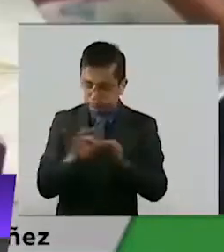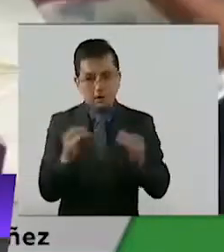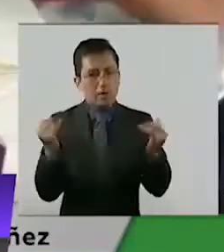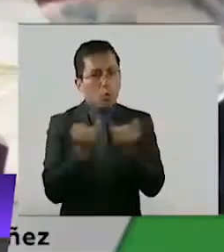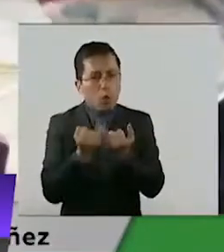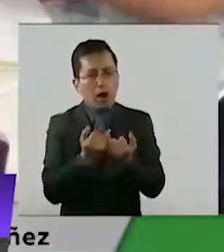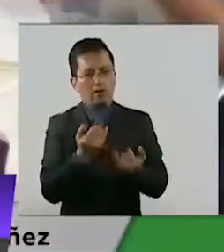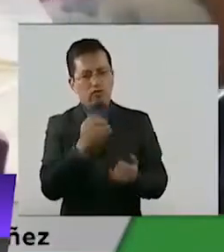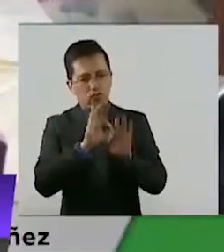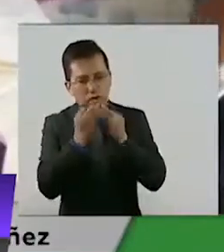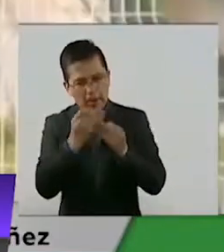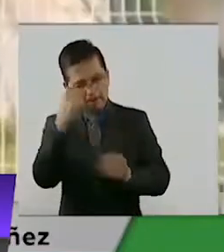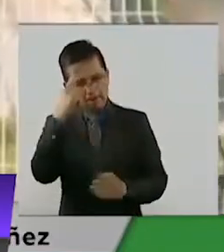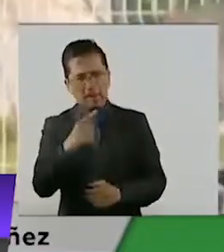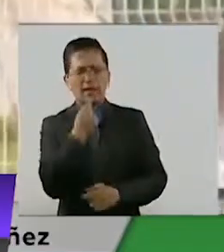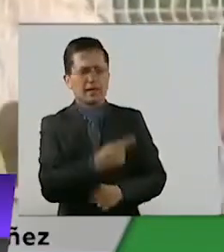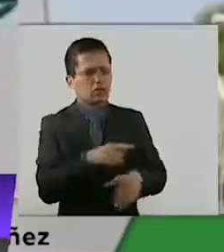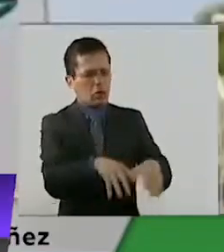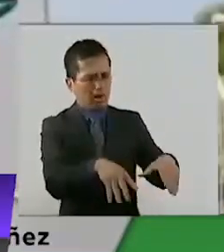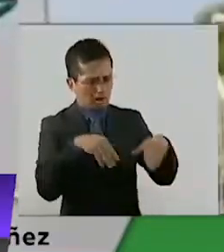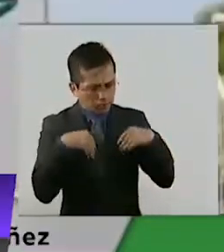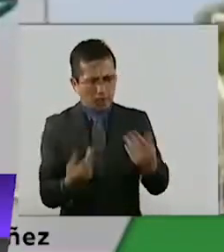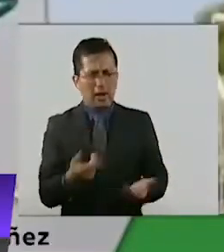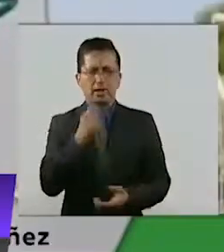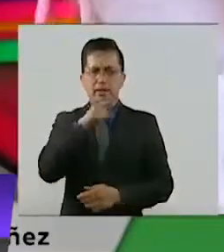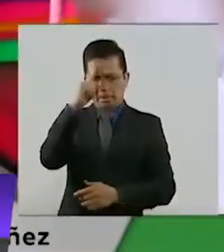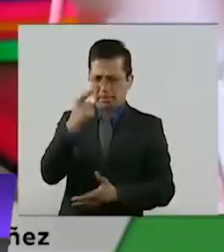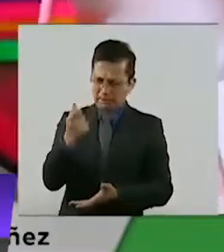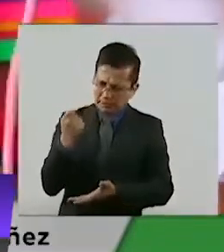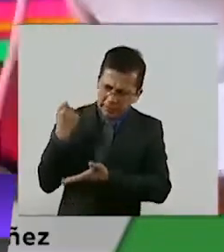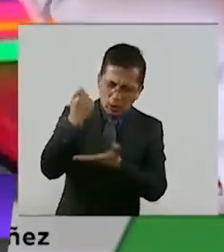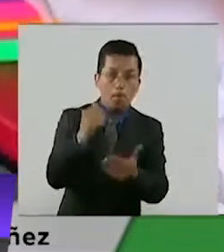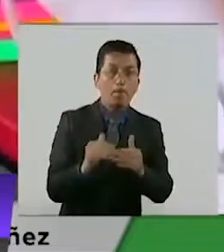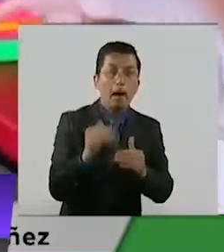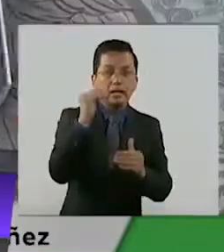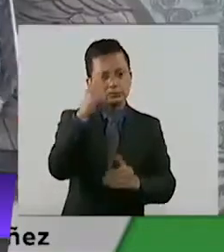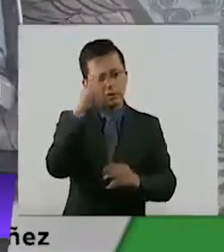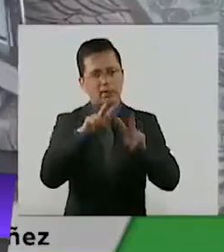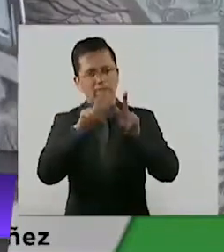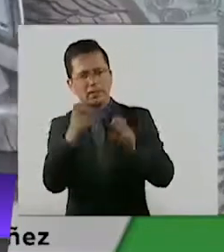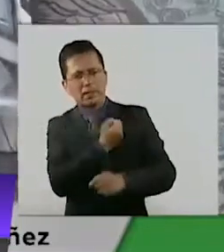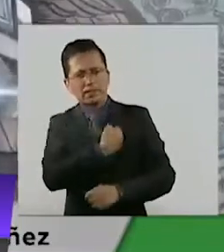incrementar presupuestos para atender necesidades básicas como salud y alimentación.